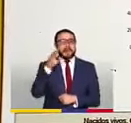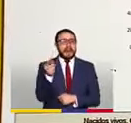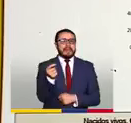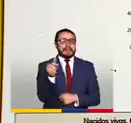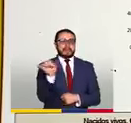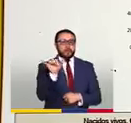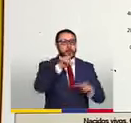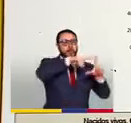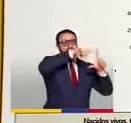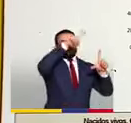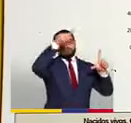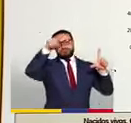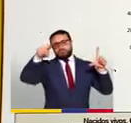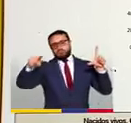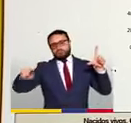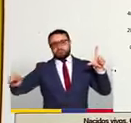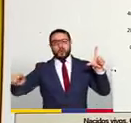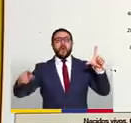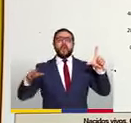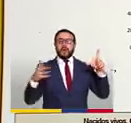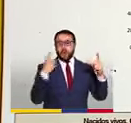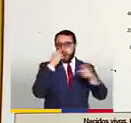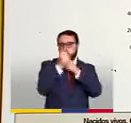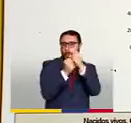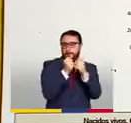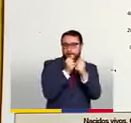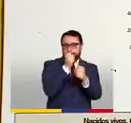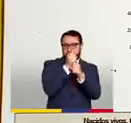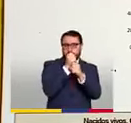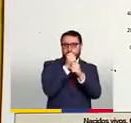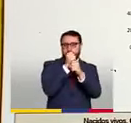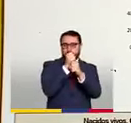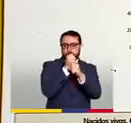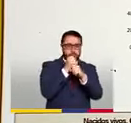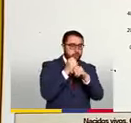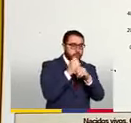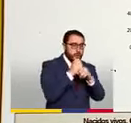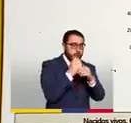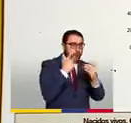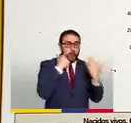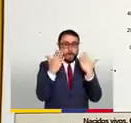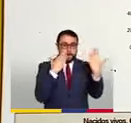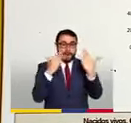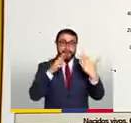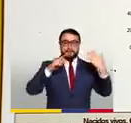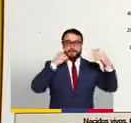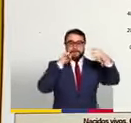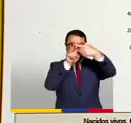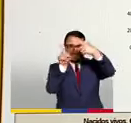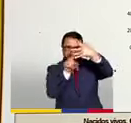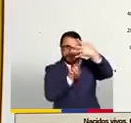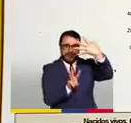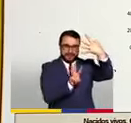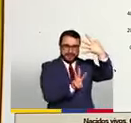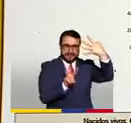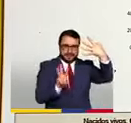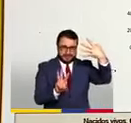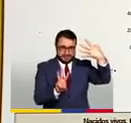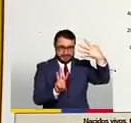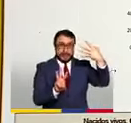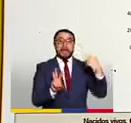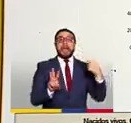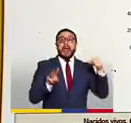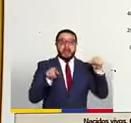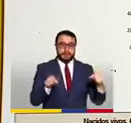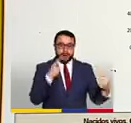esto es todo en la semana 33 de 35%, reducción de los bebés